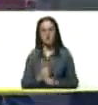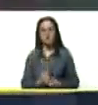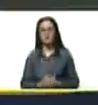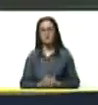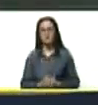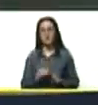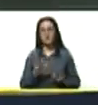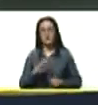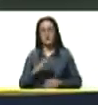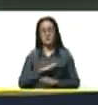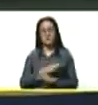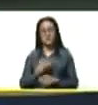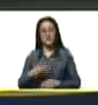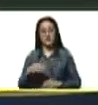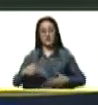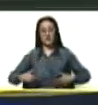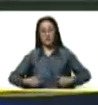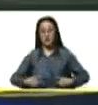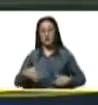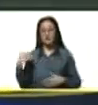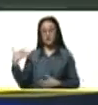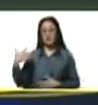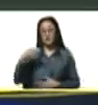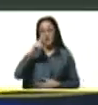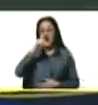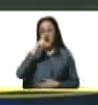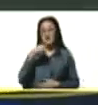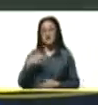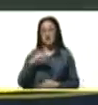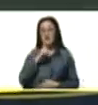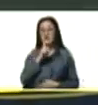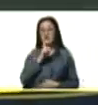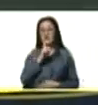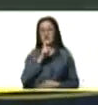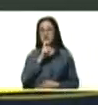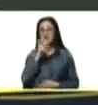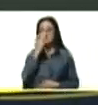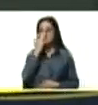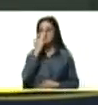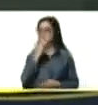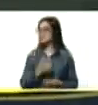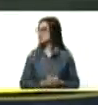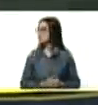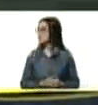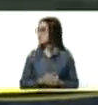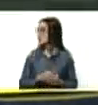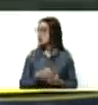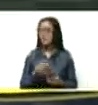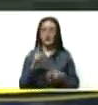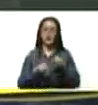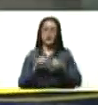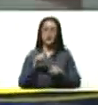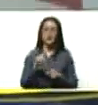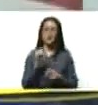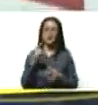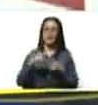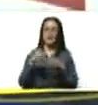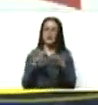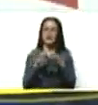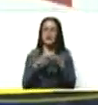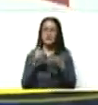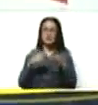presidente, gran esfuerzo. Estos años han sido complejos, bien difíciles. Los repuestos, la intervención de los